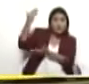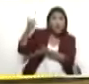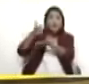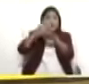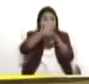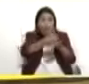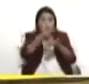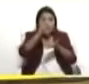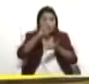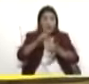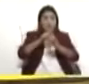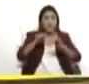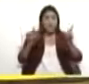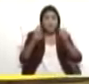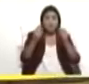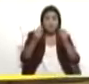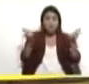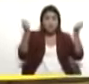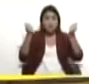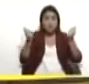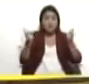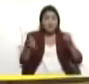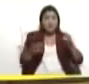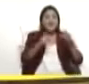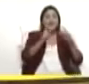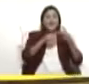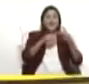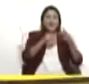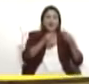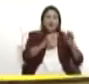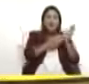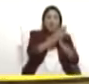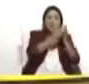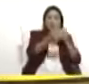Y de repente, bueno, esa fue la tercera conspiración.